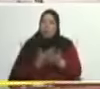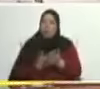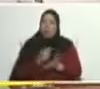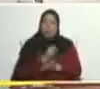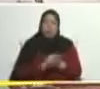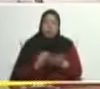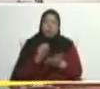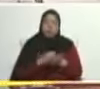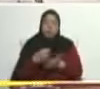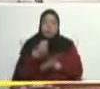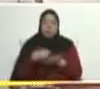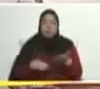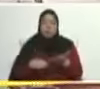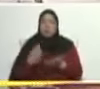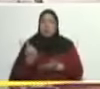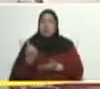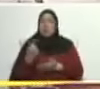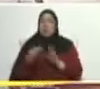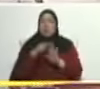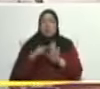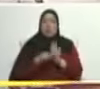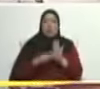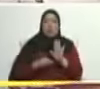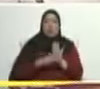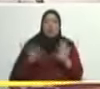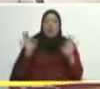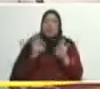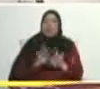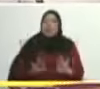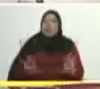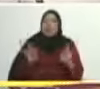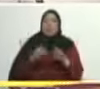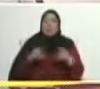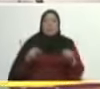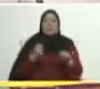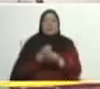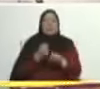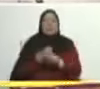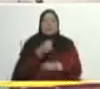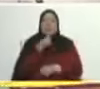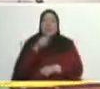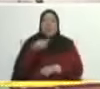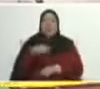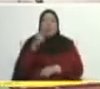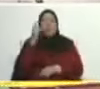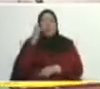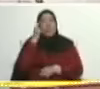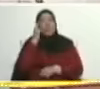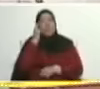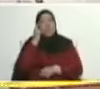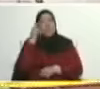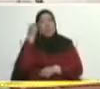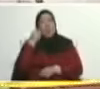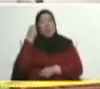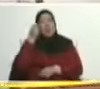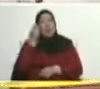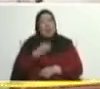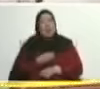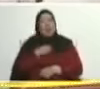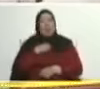escrito, firmado. Ni una coma cumplieron. Nada. Por eso yo dije en estos días, lo